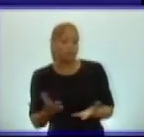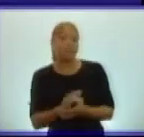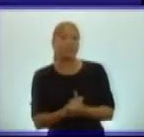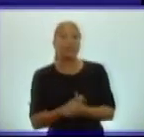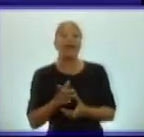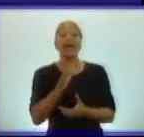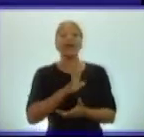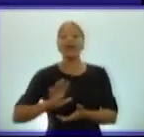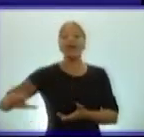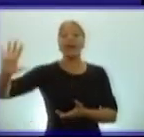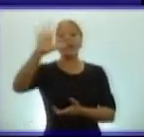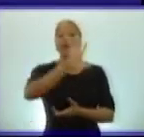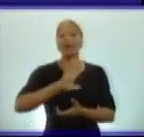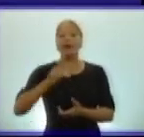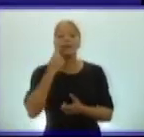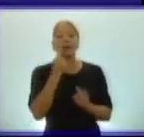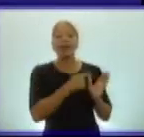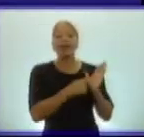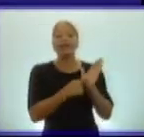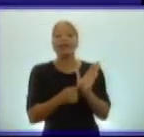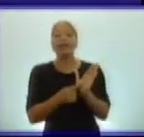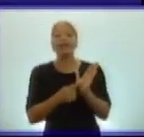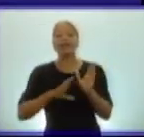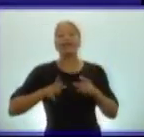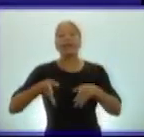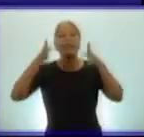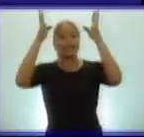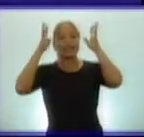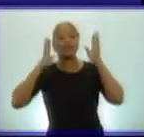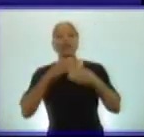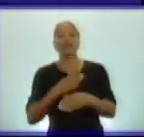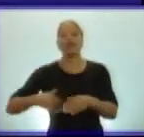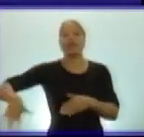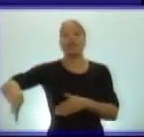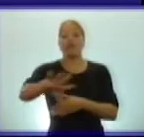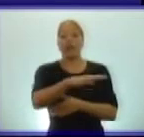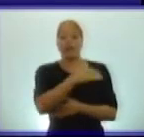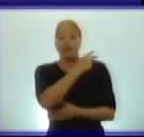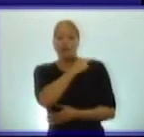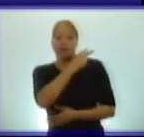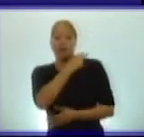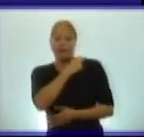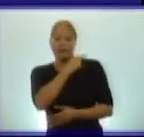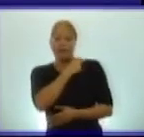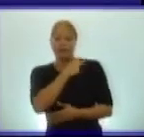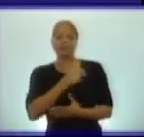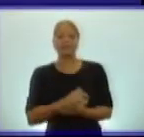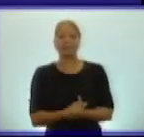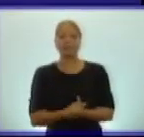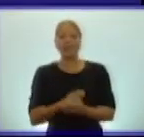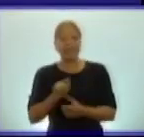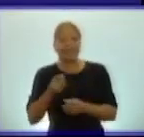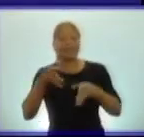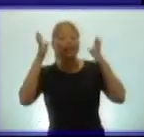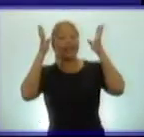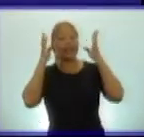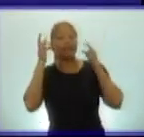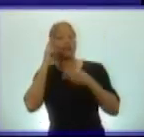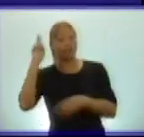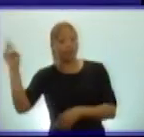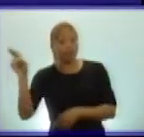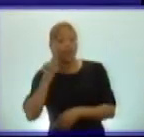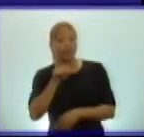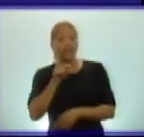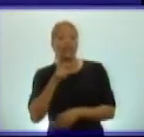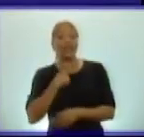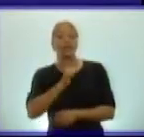el mapa que ilustra este reino de los francos, que se ubicaron generalmente casi todo. Fíjense que el reino de los francos, recuerden muchachos, que